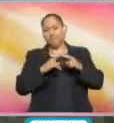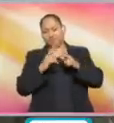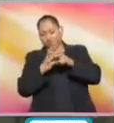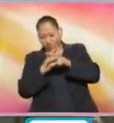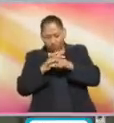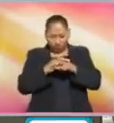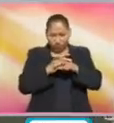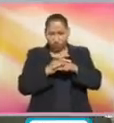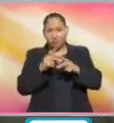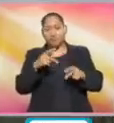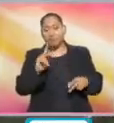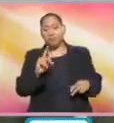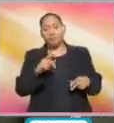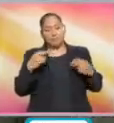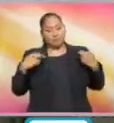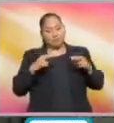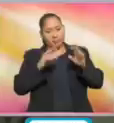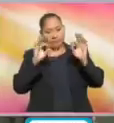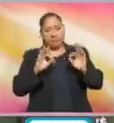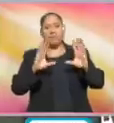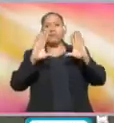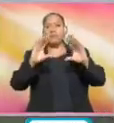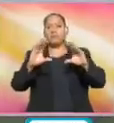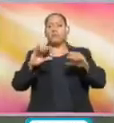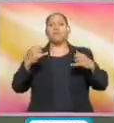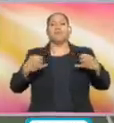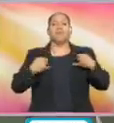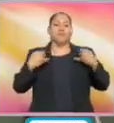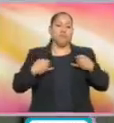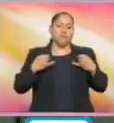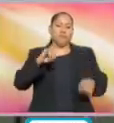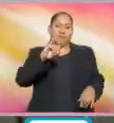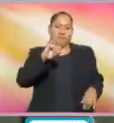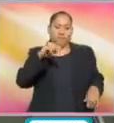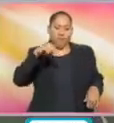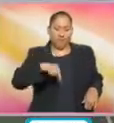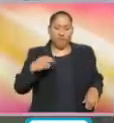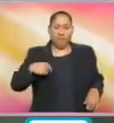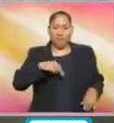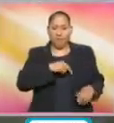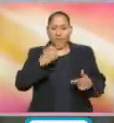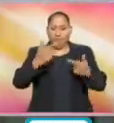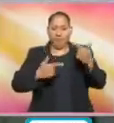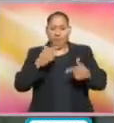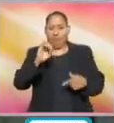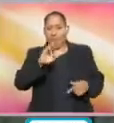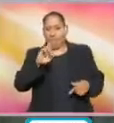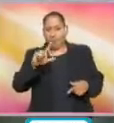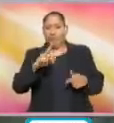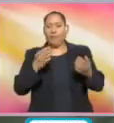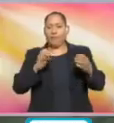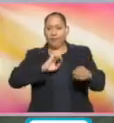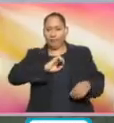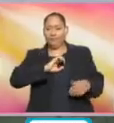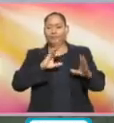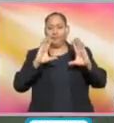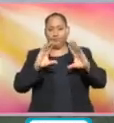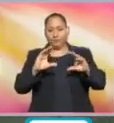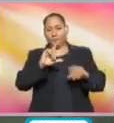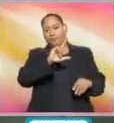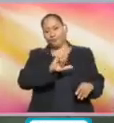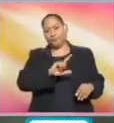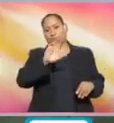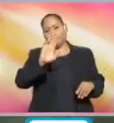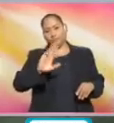pero maestro porque enseña a las nuevas generaciones. Bueno, sí, claro, aquí estamos en el gimnasio Jordán entrenando. Lunes, miércoles